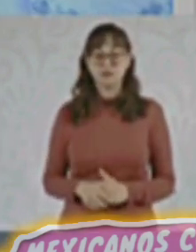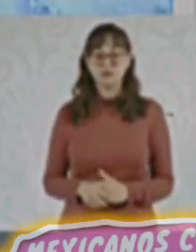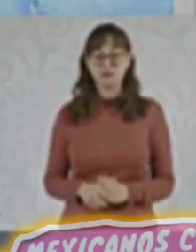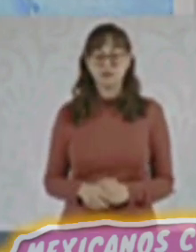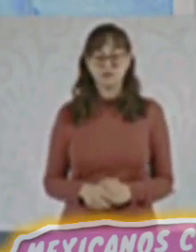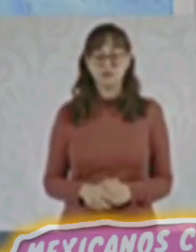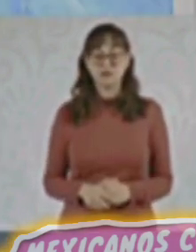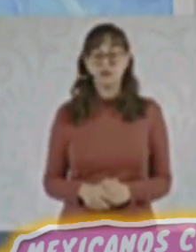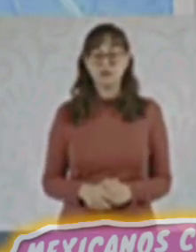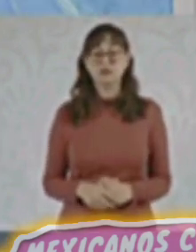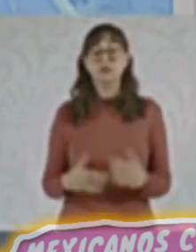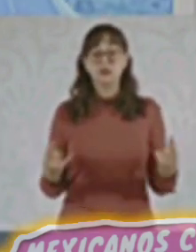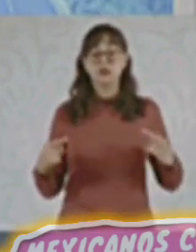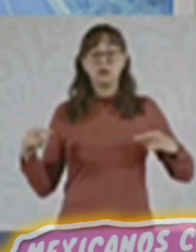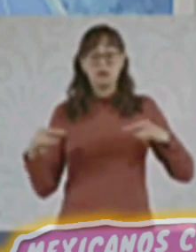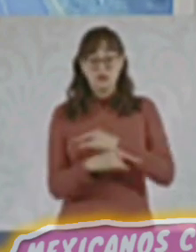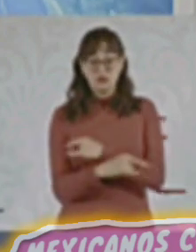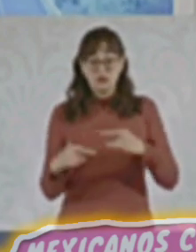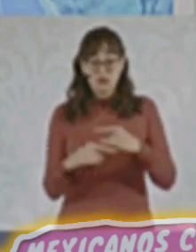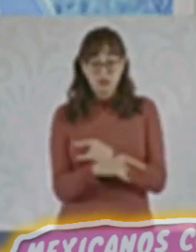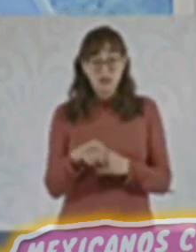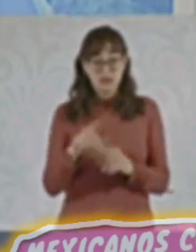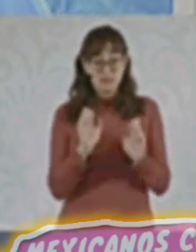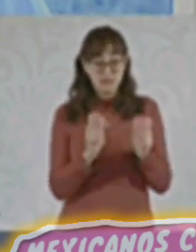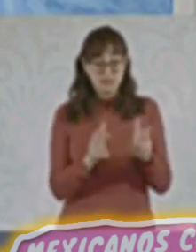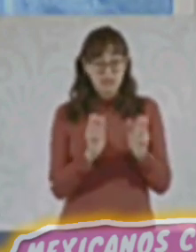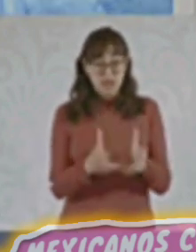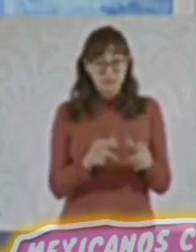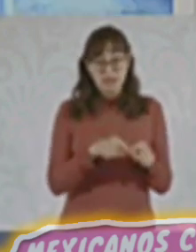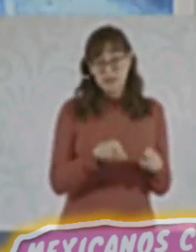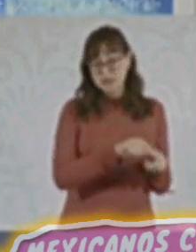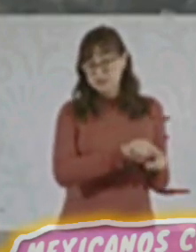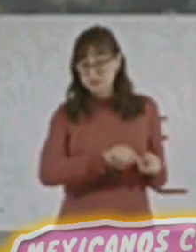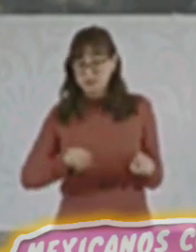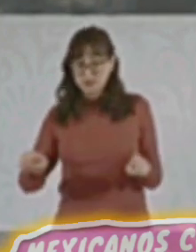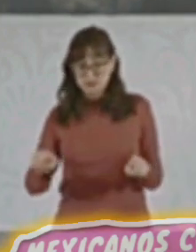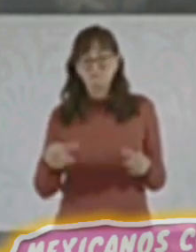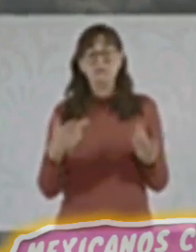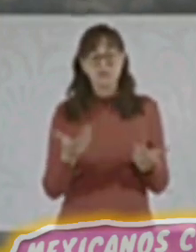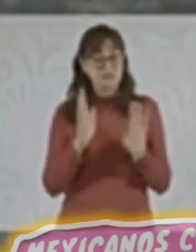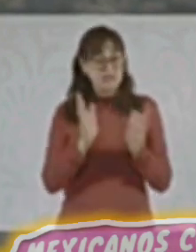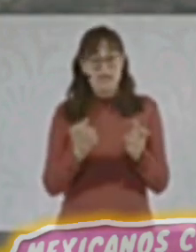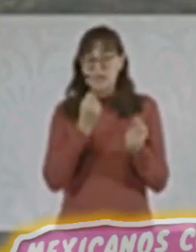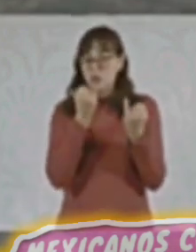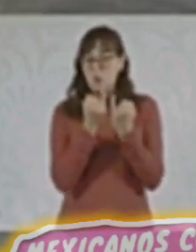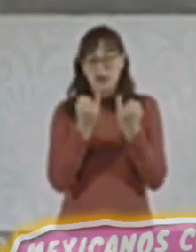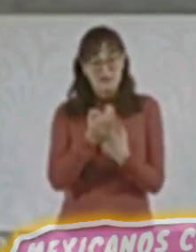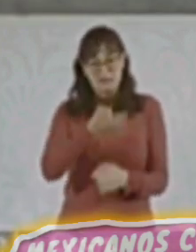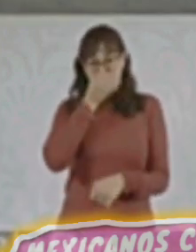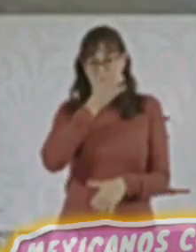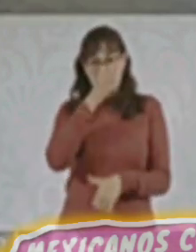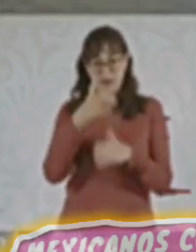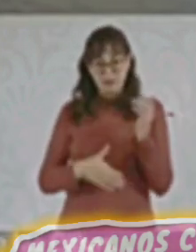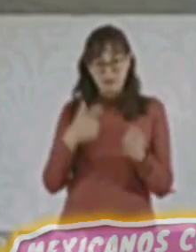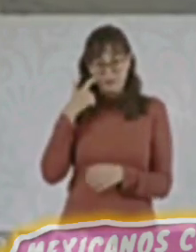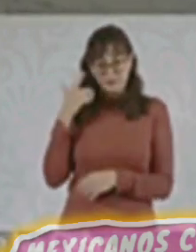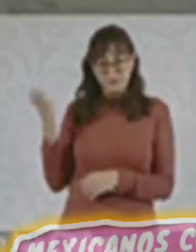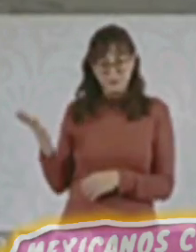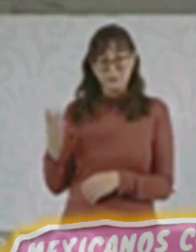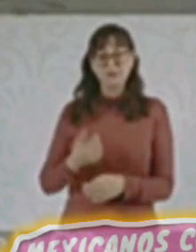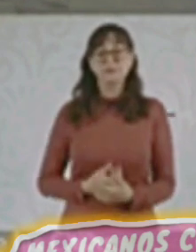La autopista Tuxtla-Gutiérrez-San Cristóbal, esta ya está a punto de concluirse, son 30 kilómetros,